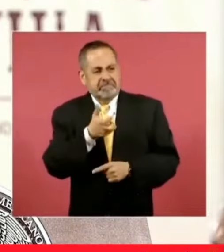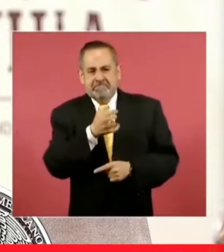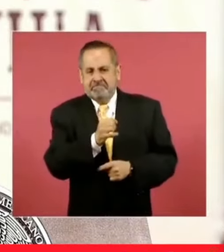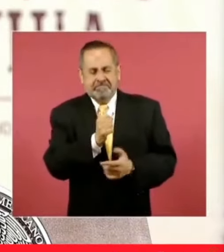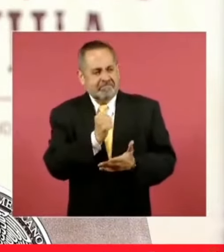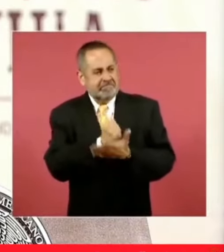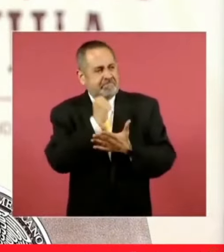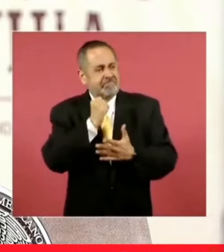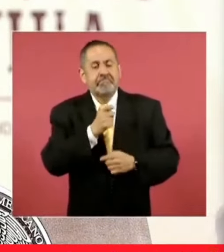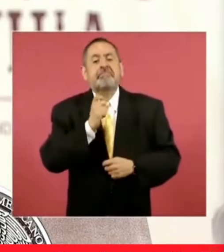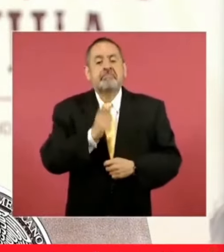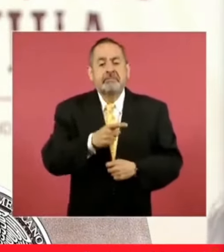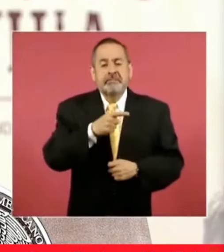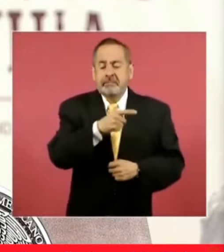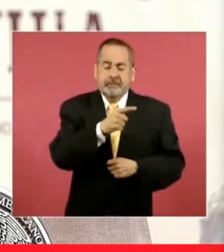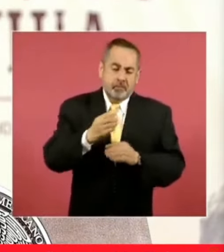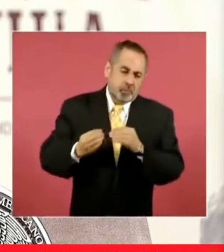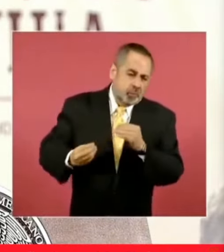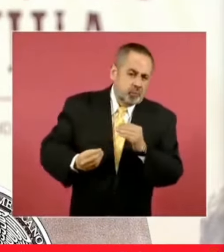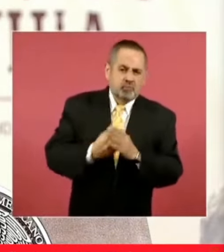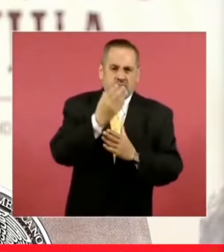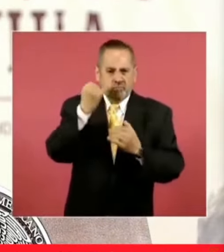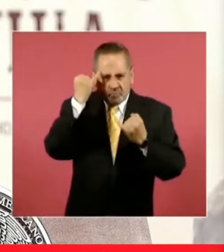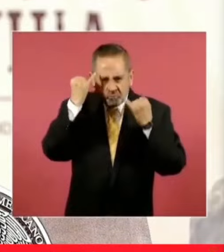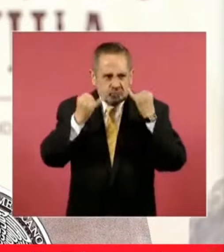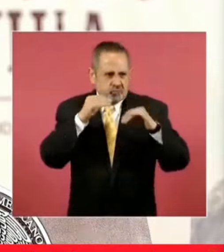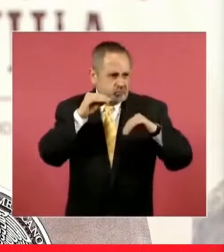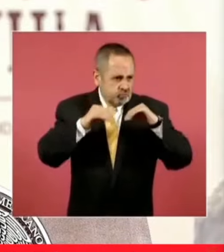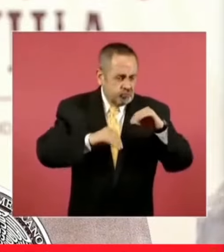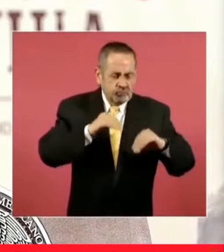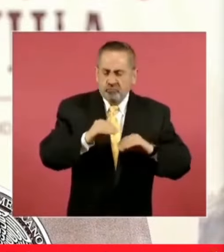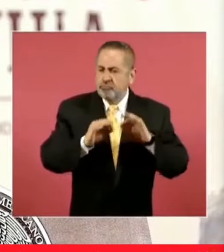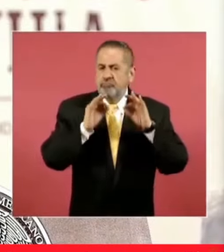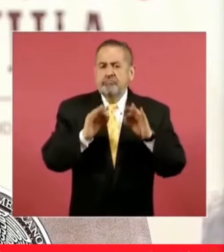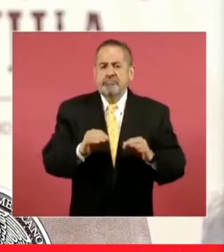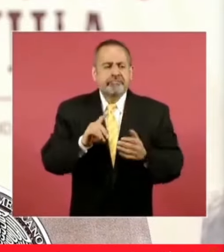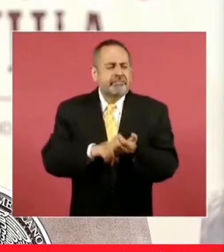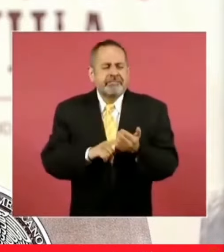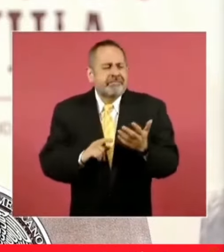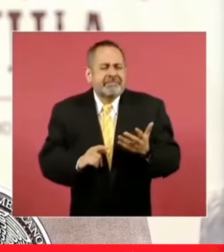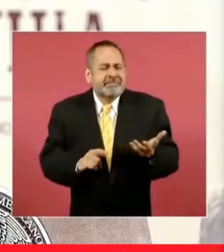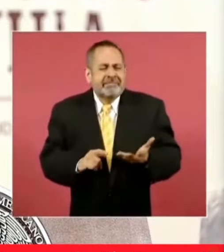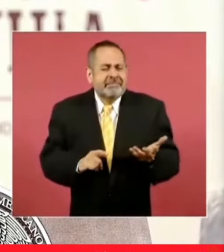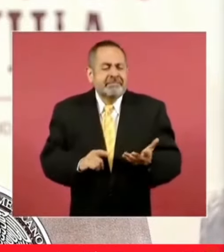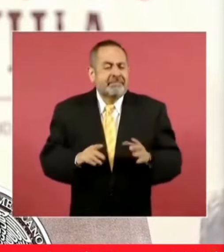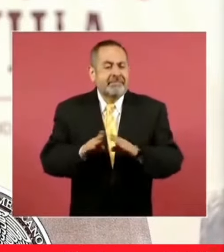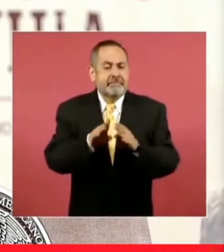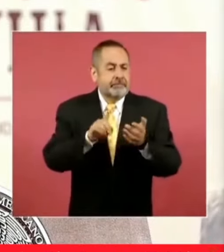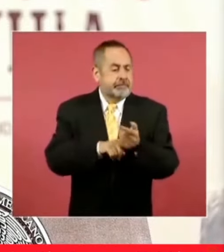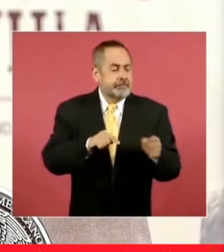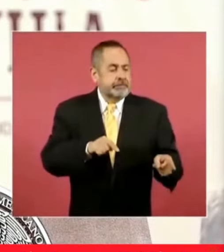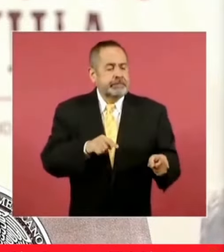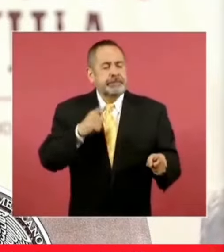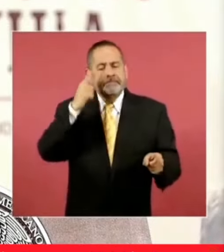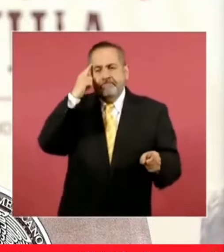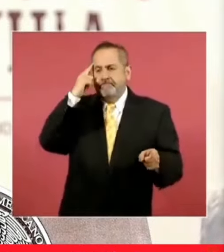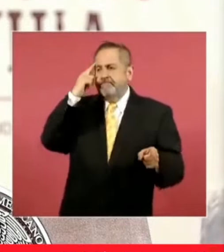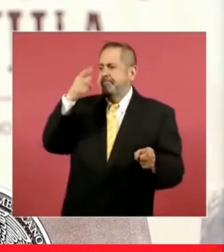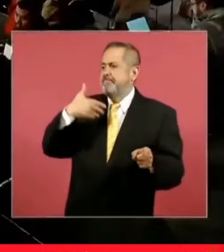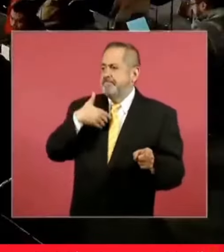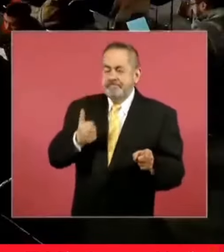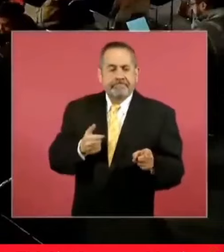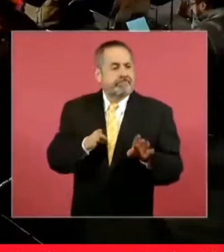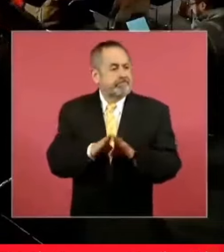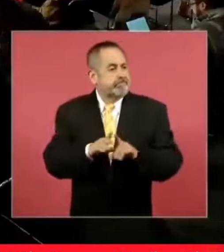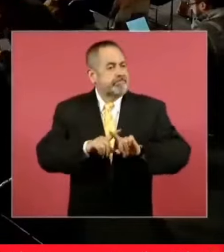la innovación, la innovación dada y entendida esta como una nueva forma y